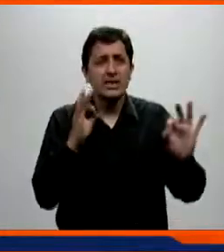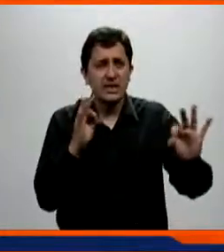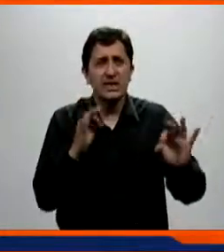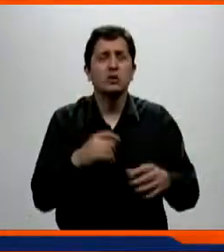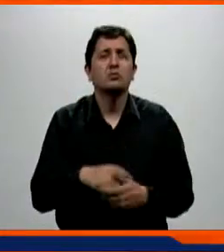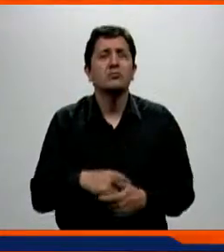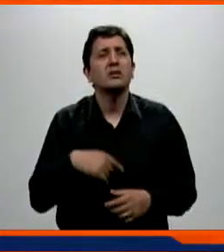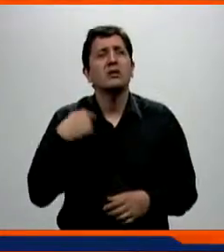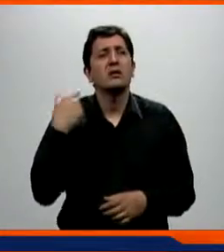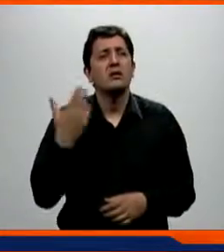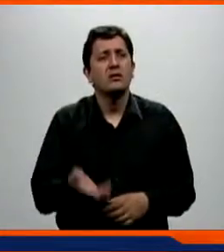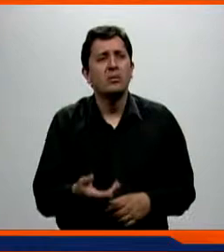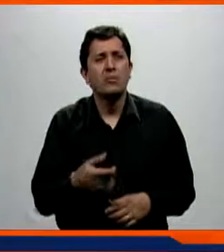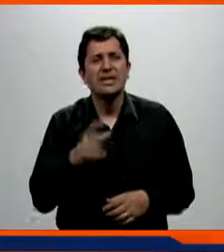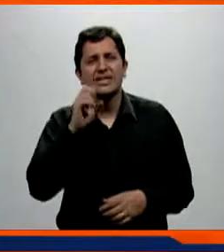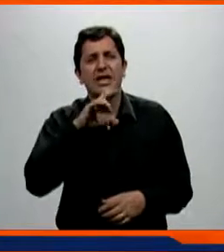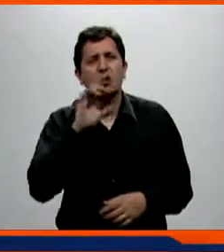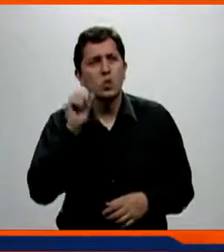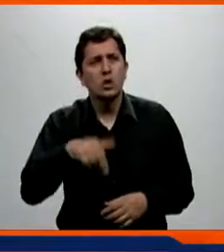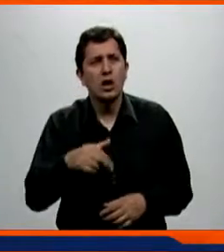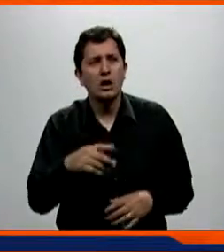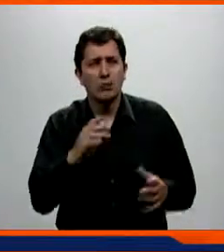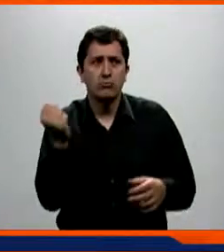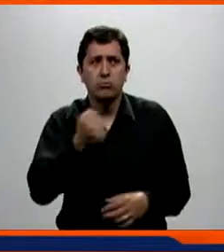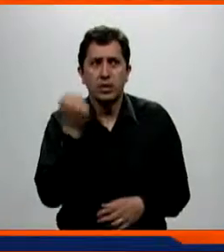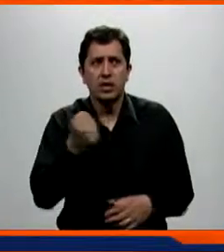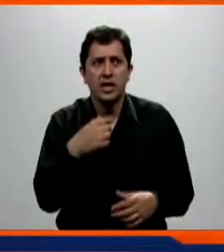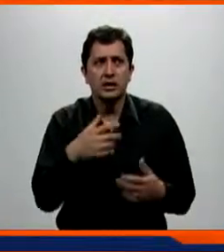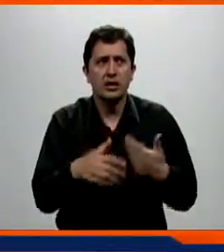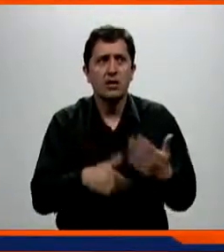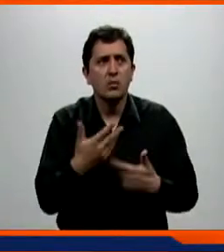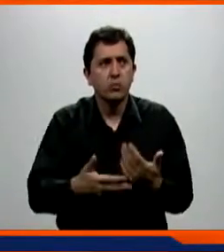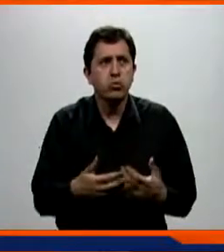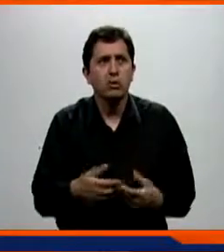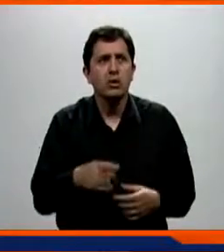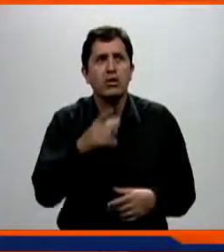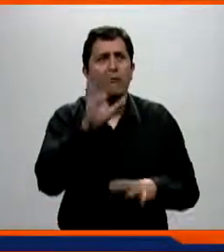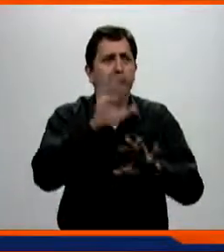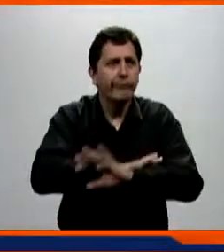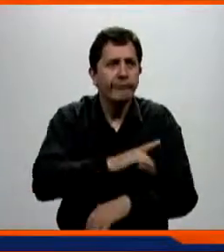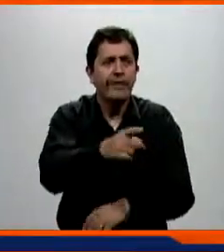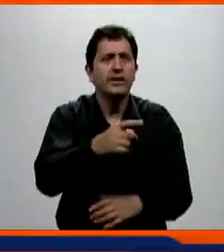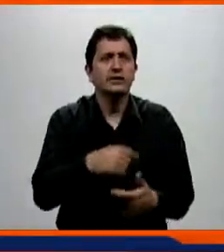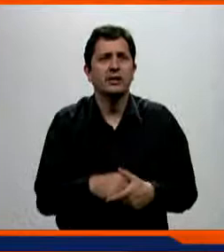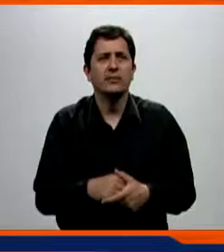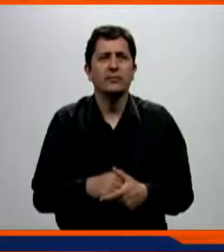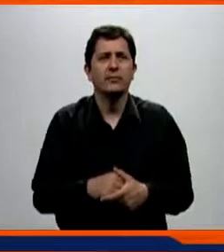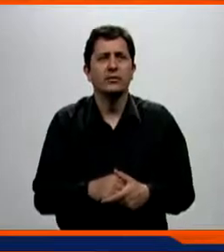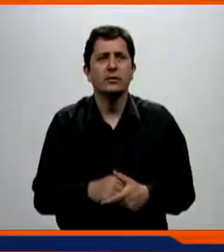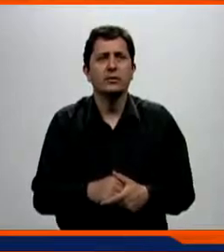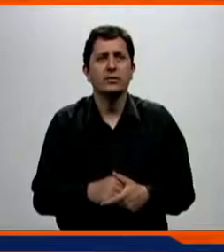con, en este caso, Centurión, que termina siendo decisivo en algunas jugadas, Bou, que está pasando por un gran